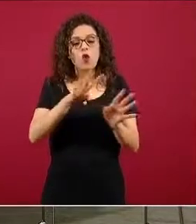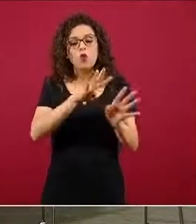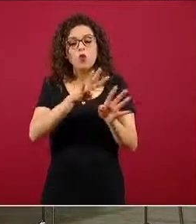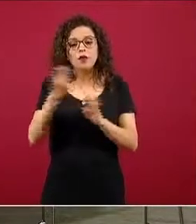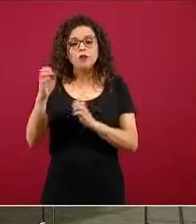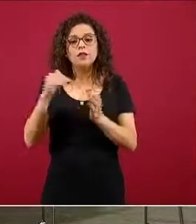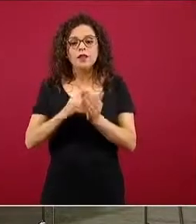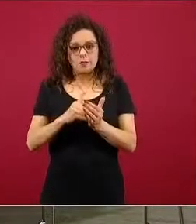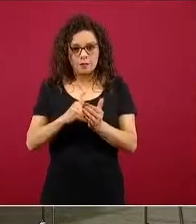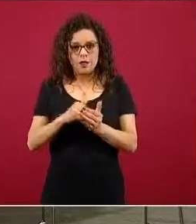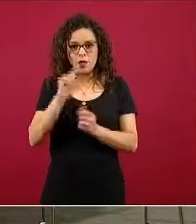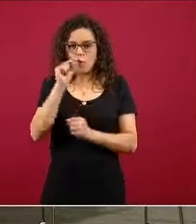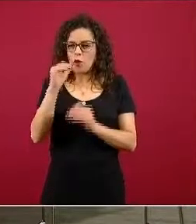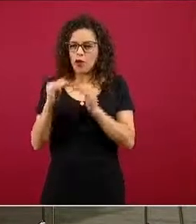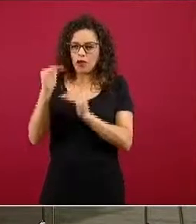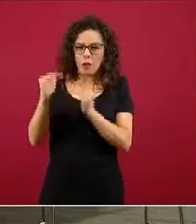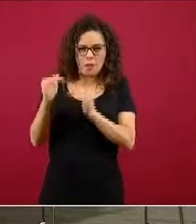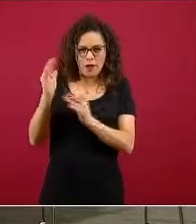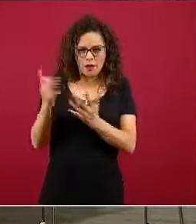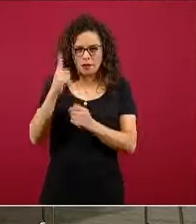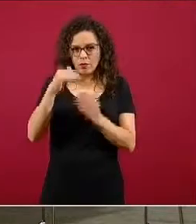1.400.000 dosis, un poquito más,